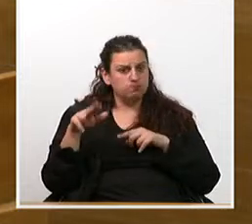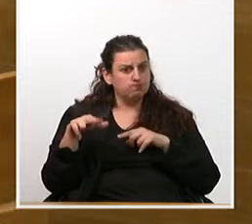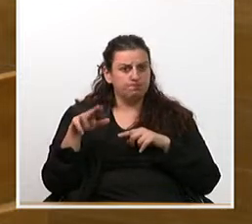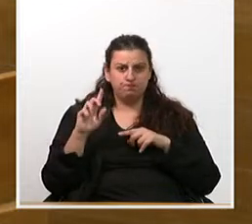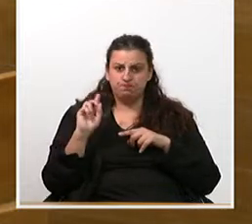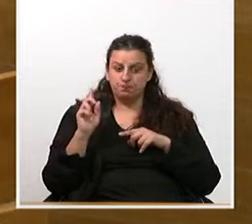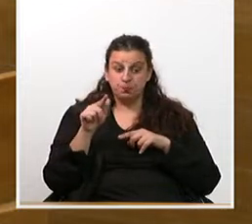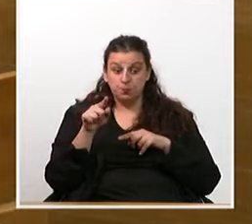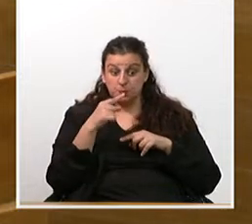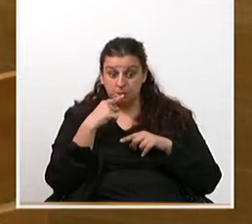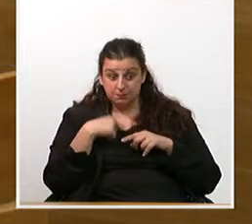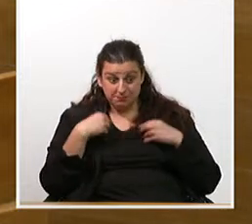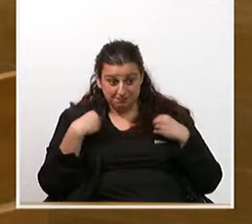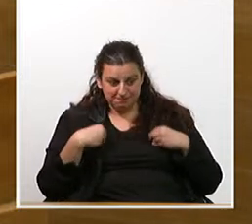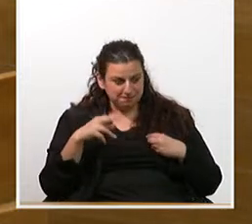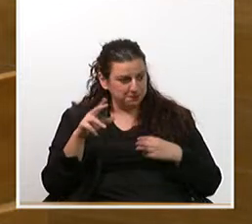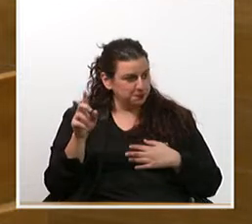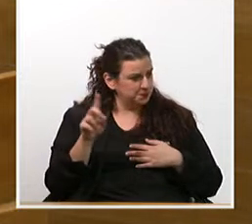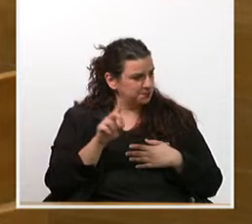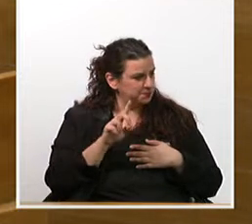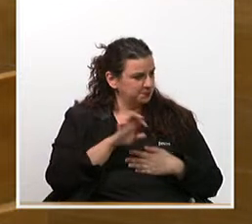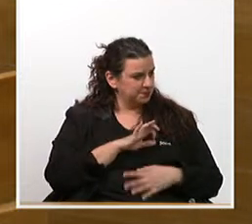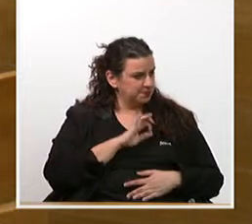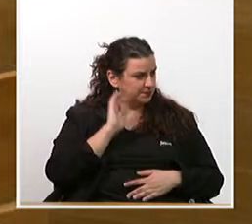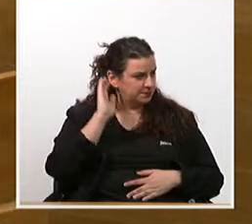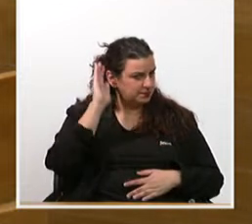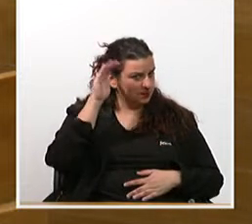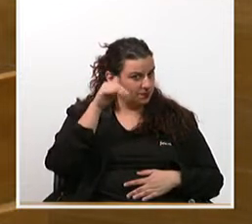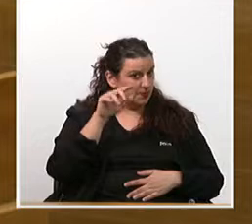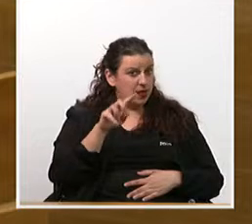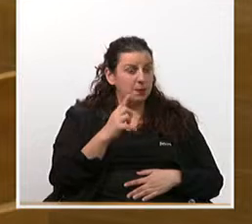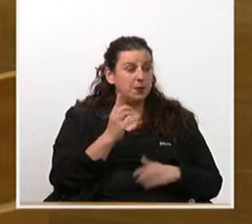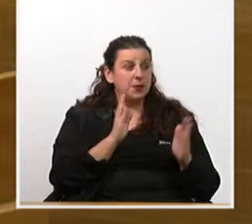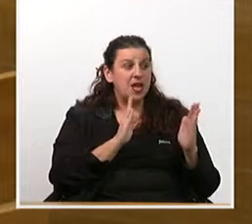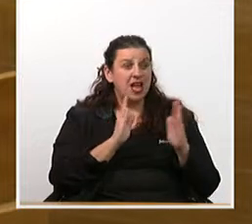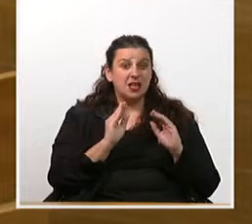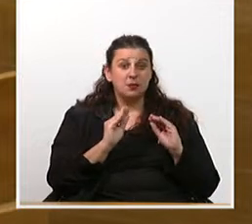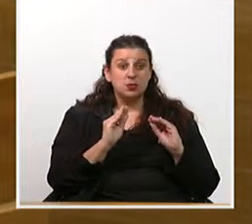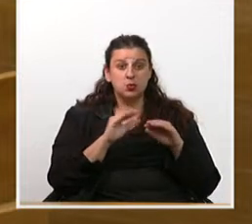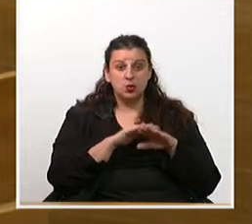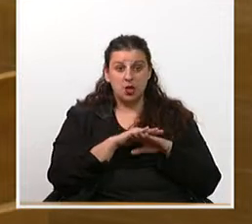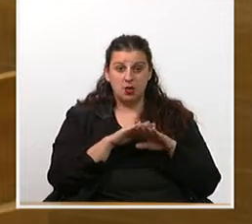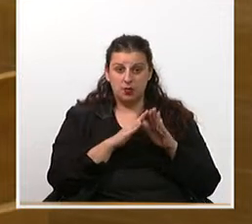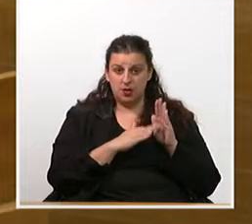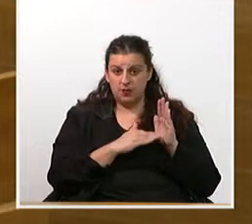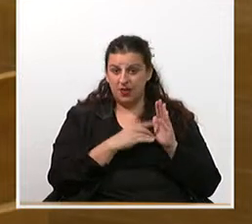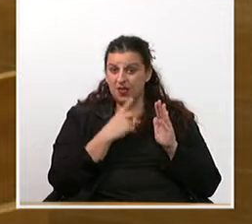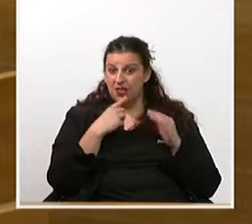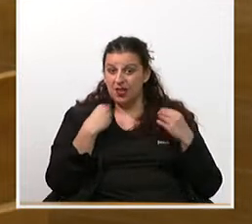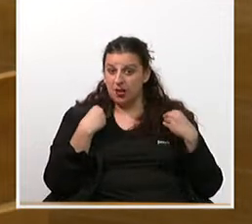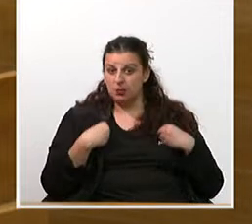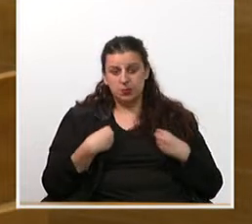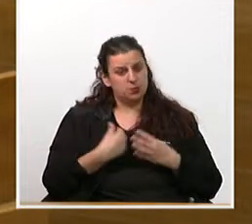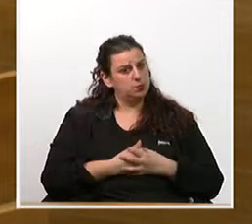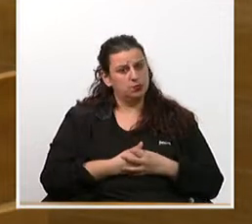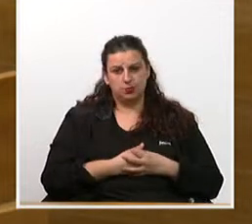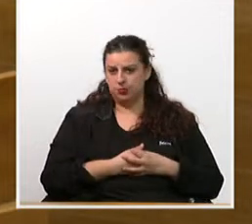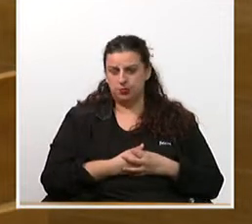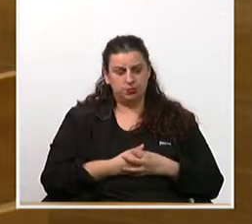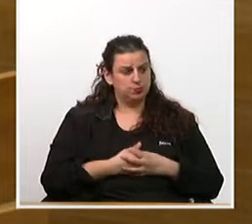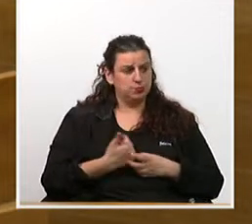no el mñor conseller en la su primera etapa en el Go valen no el y